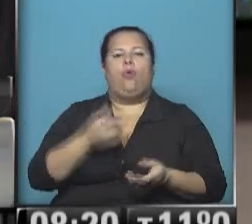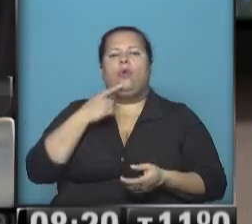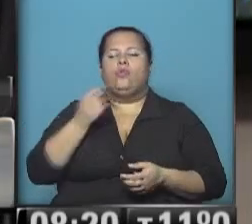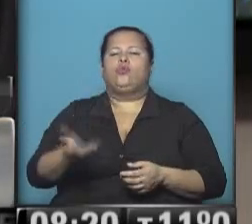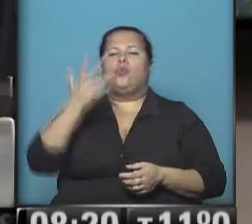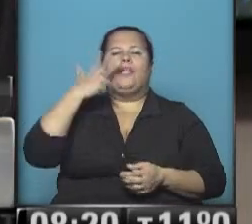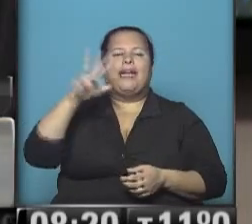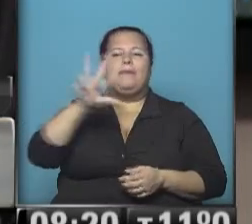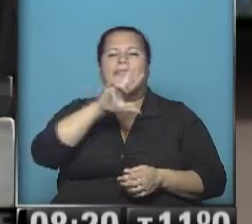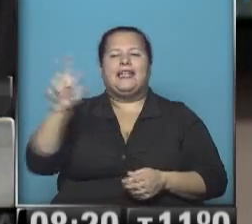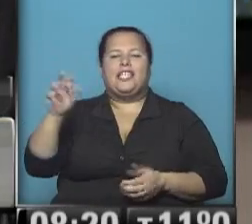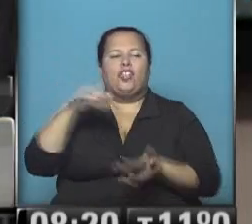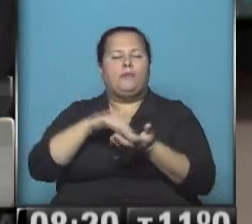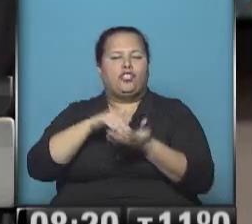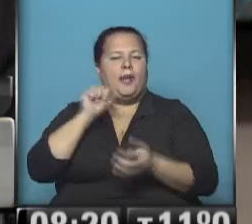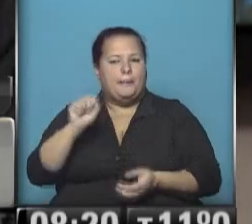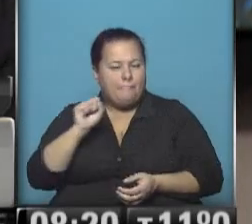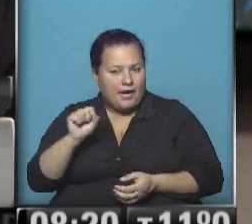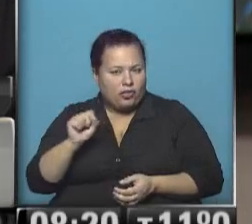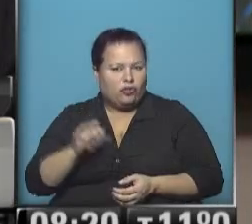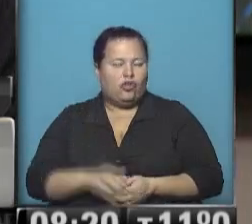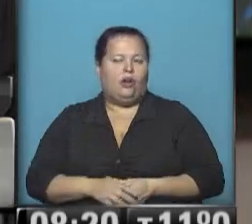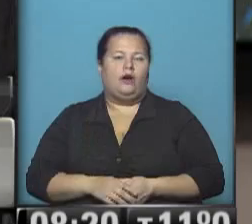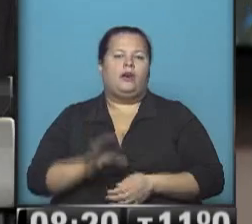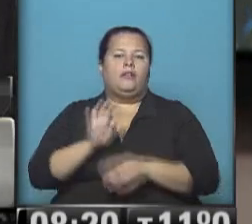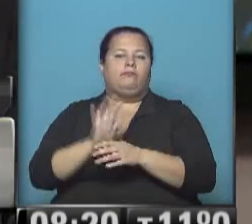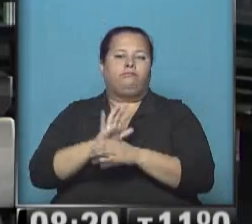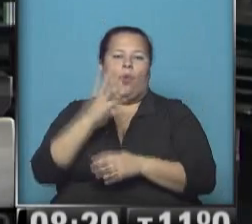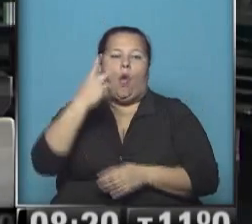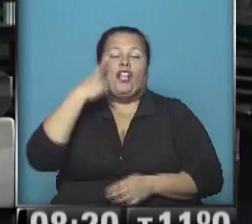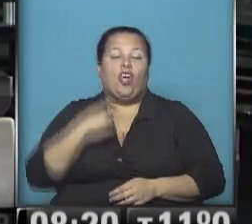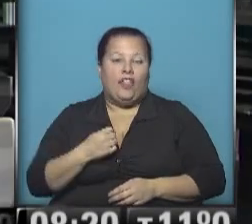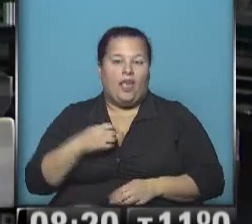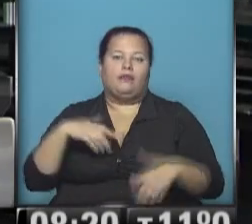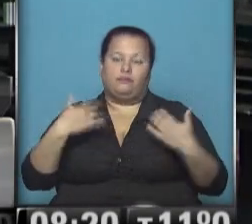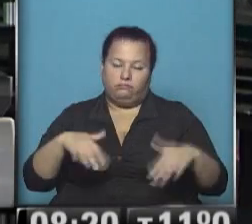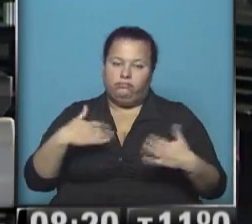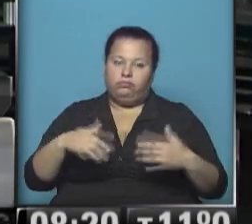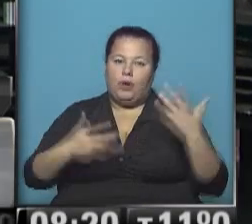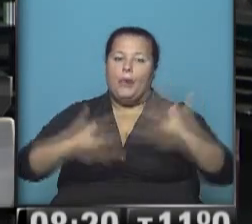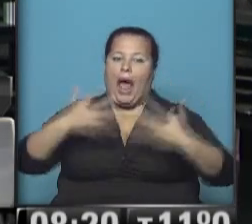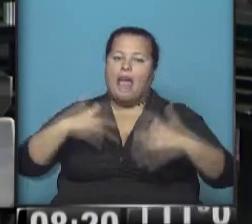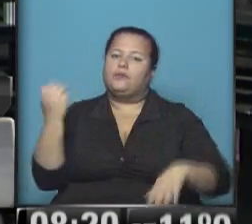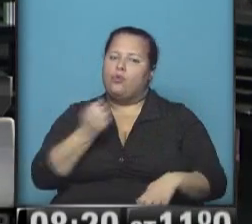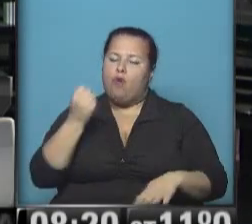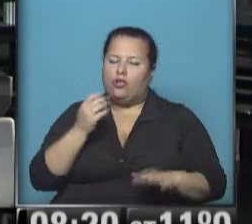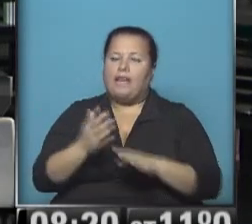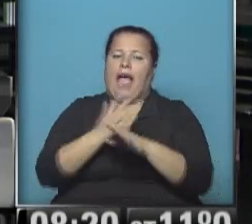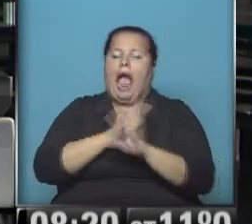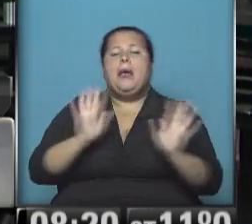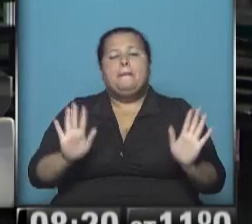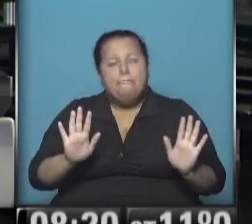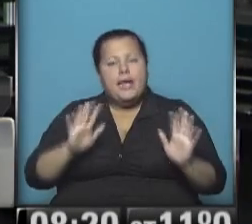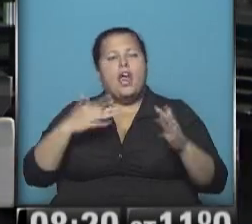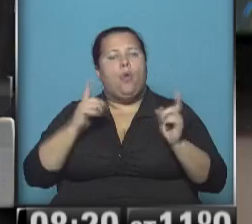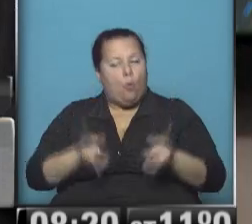suba de 3.300 millones de pesos en cuatro días es creo un balance importante preliminar pero bueno